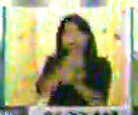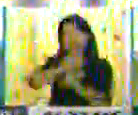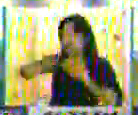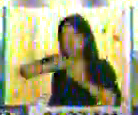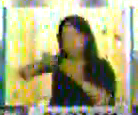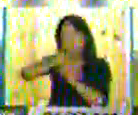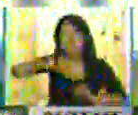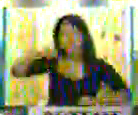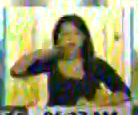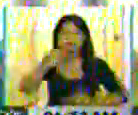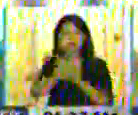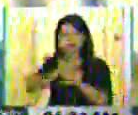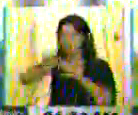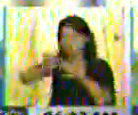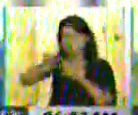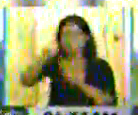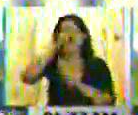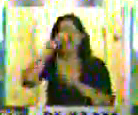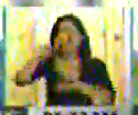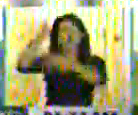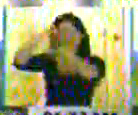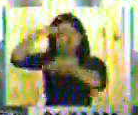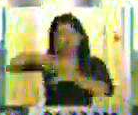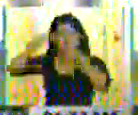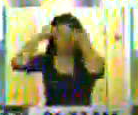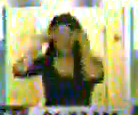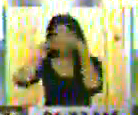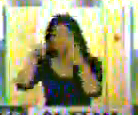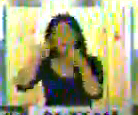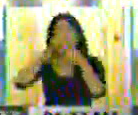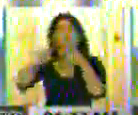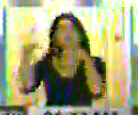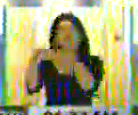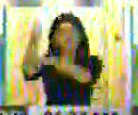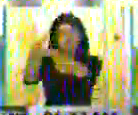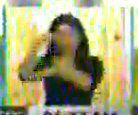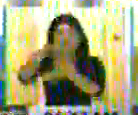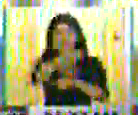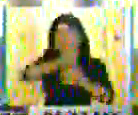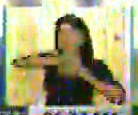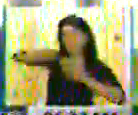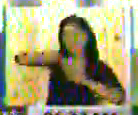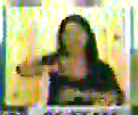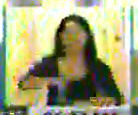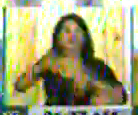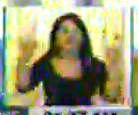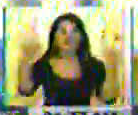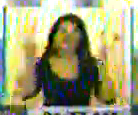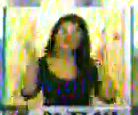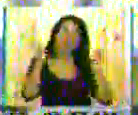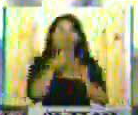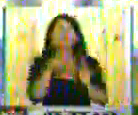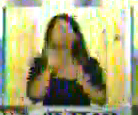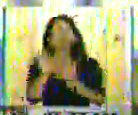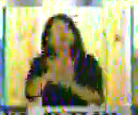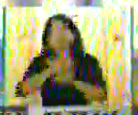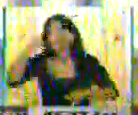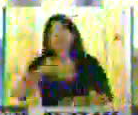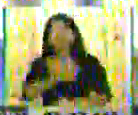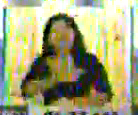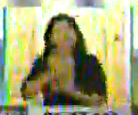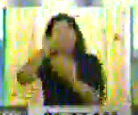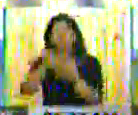Armada Nacional Bolivariana, a Alejandro Padrino López y a todo su Estado Mayor. Pero también el otro elemento fundamental para un golpe de Estado. Para un golpe de